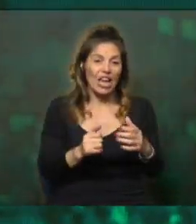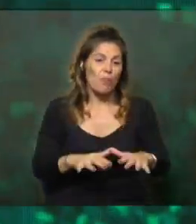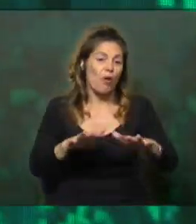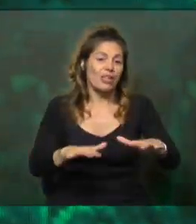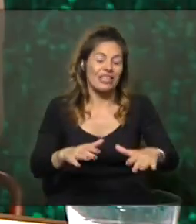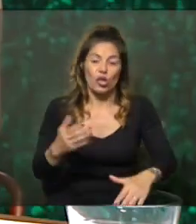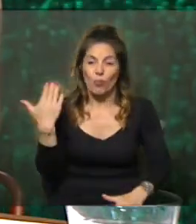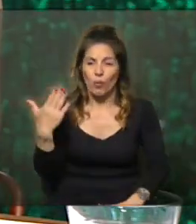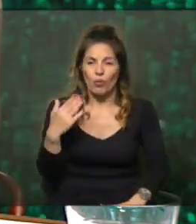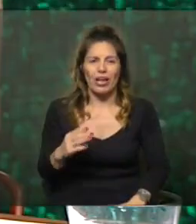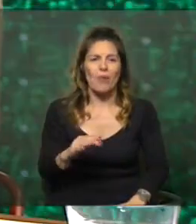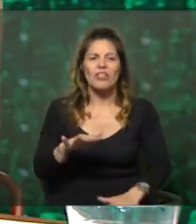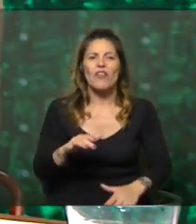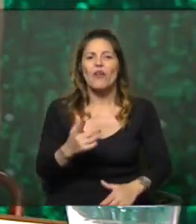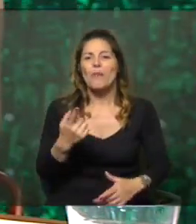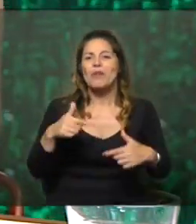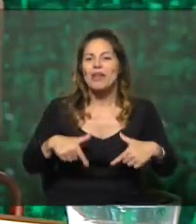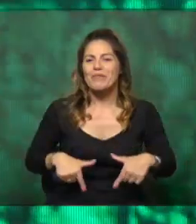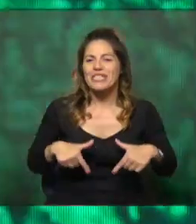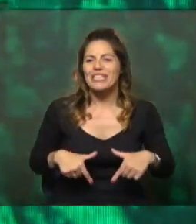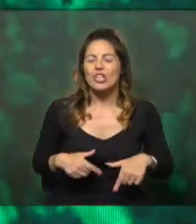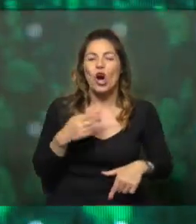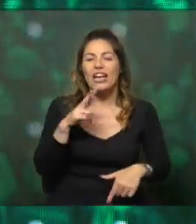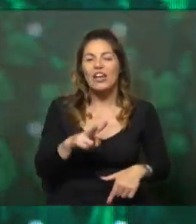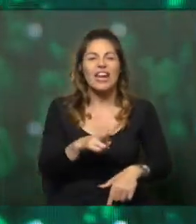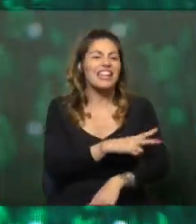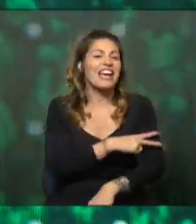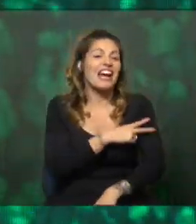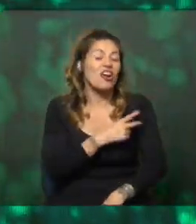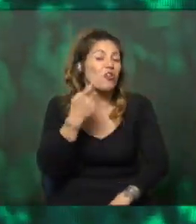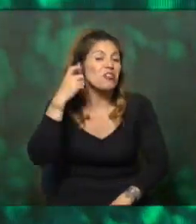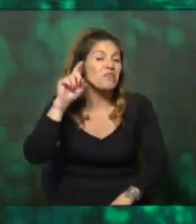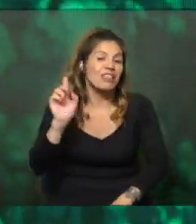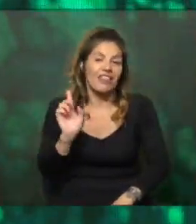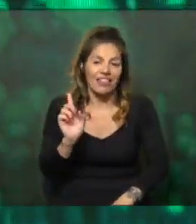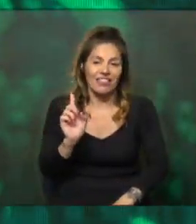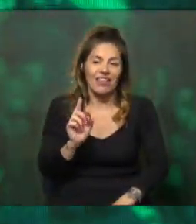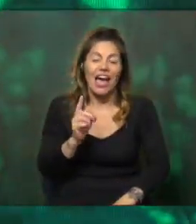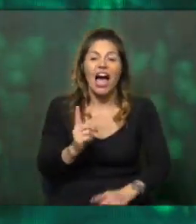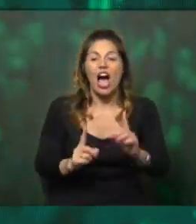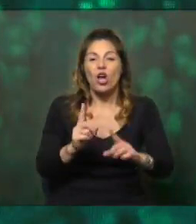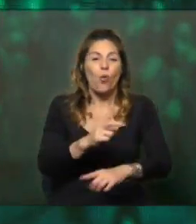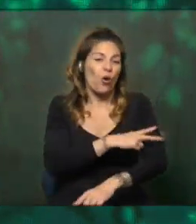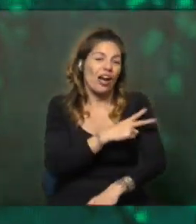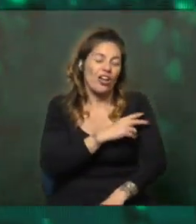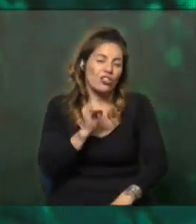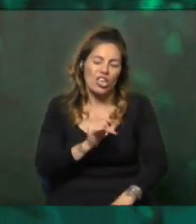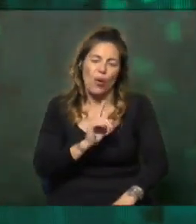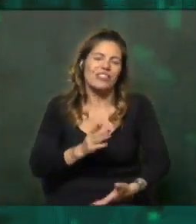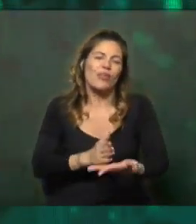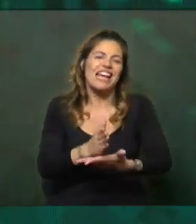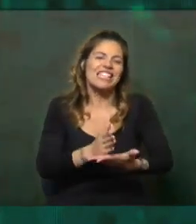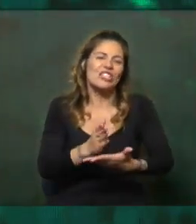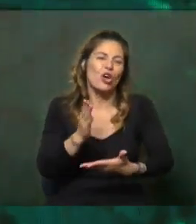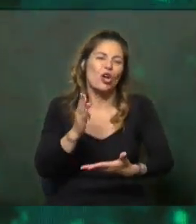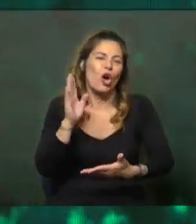ser una espee Primer Ministro la figura hay que ver qué cargo inventan probablemente algún cargo va a tener no va a ser un asesor honorario este que